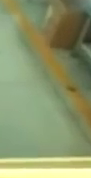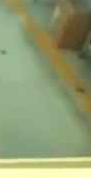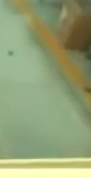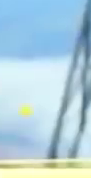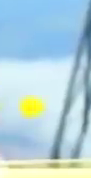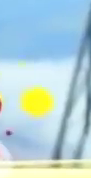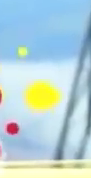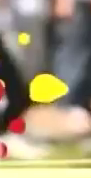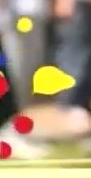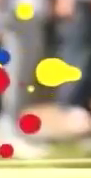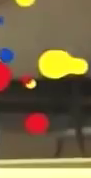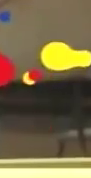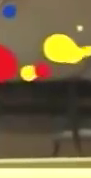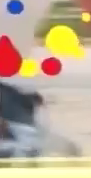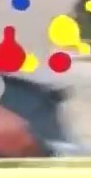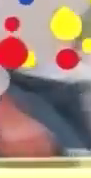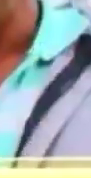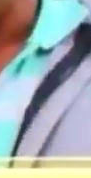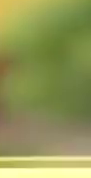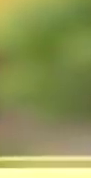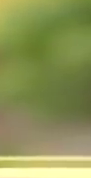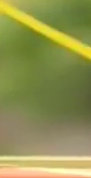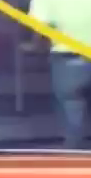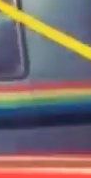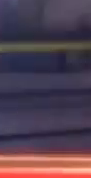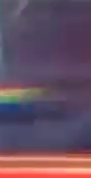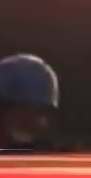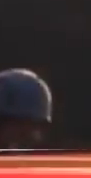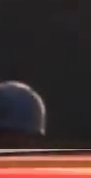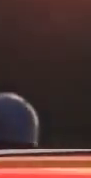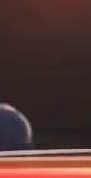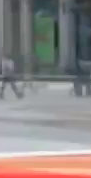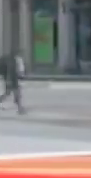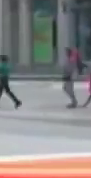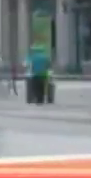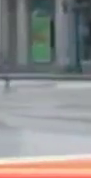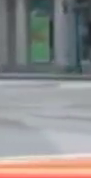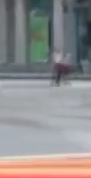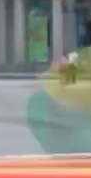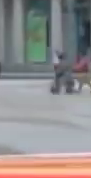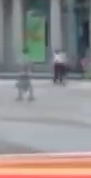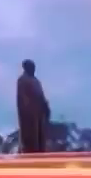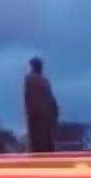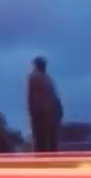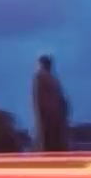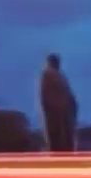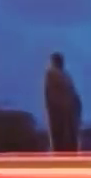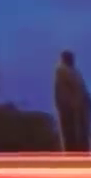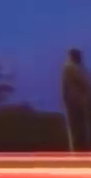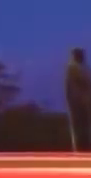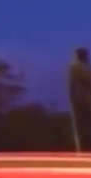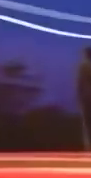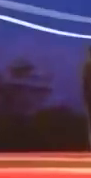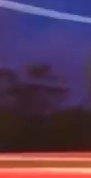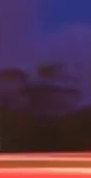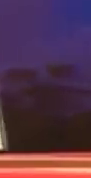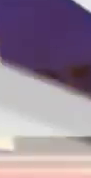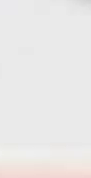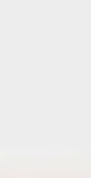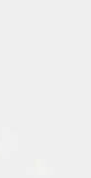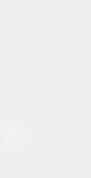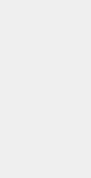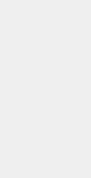Bienvenidos y bienvenidas. A continuación, una transmisión conjunta de radio y televisión por su derecho a